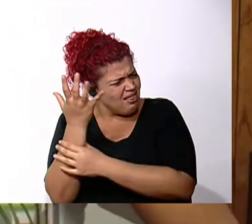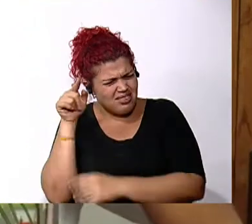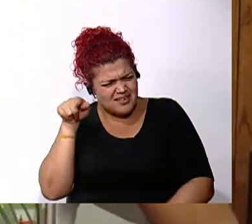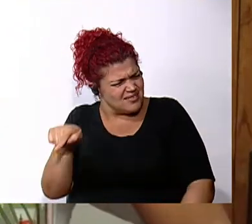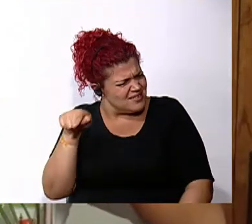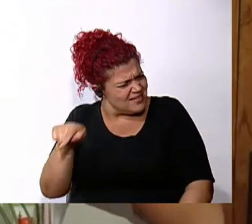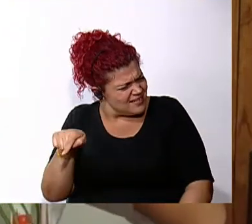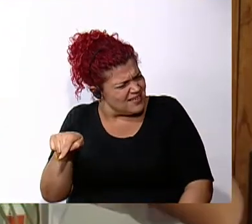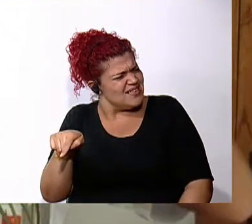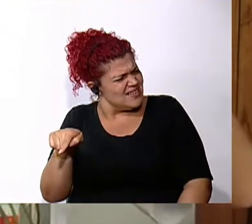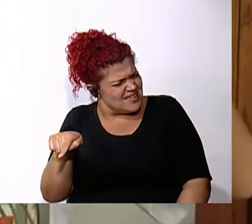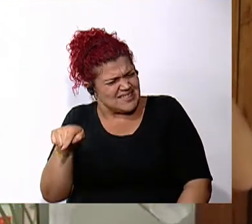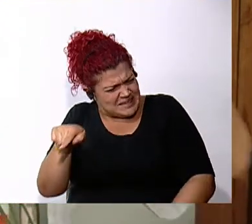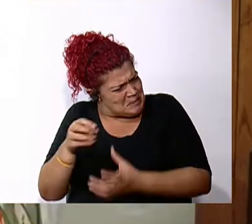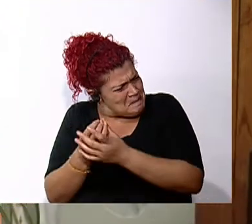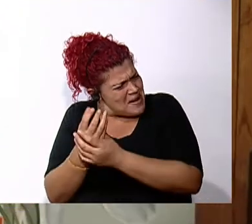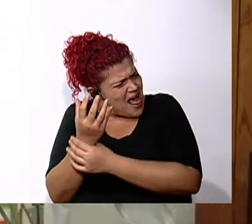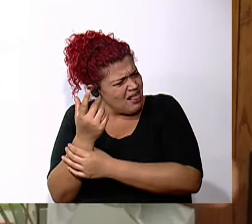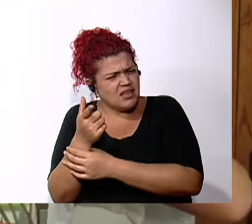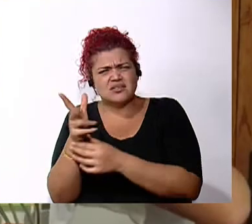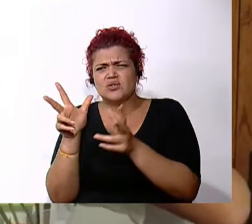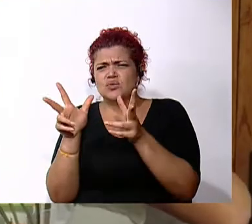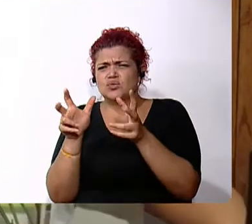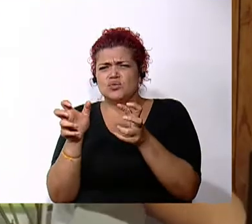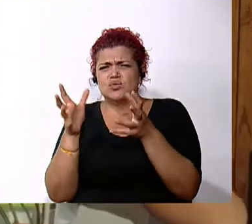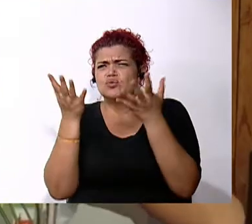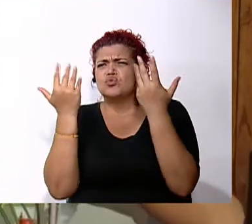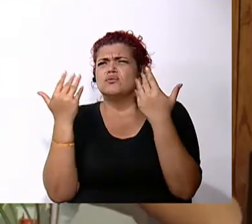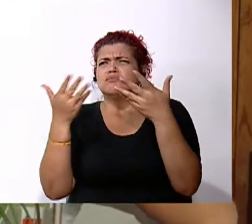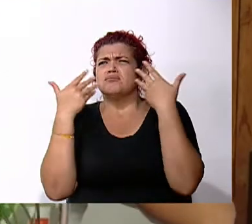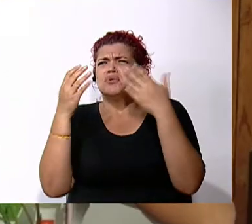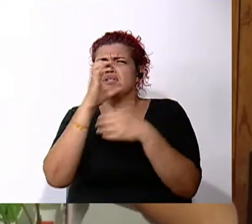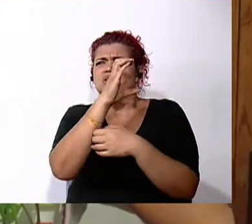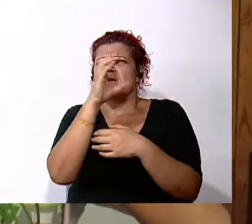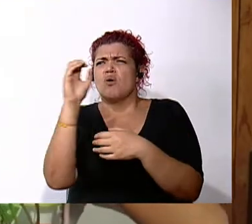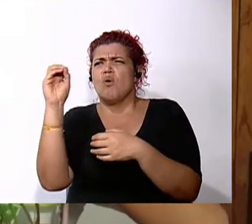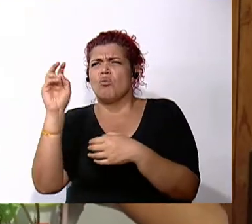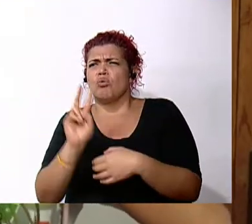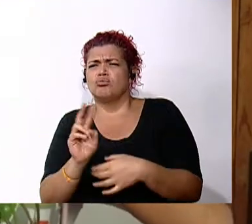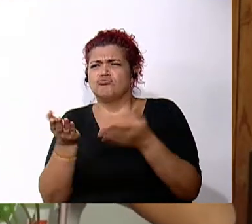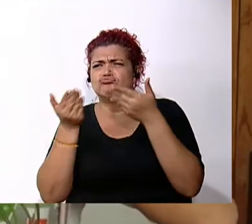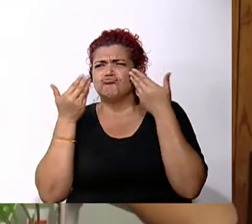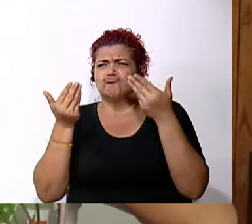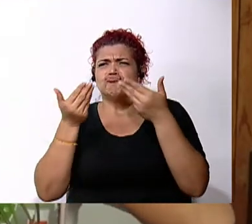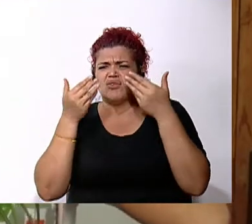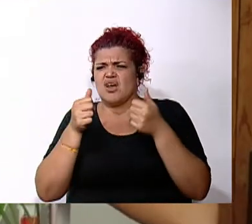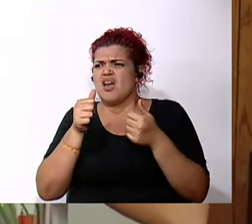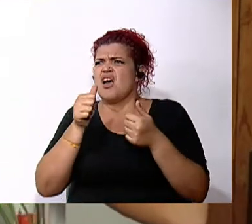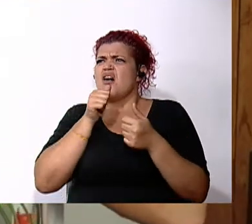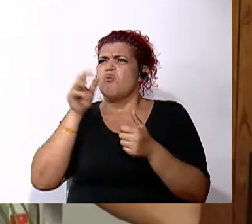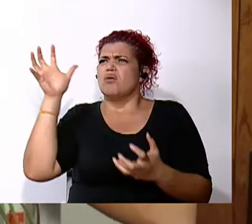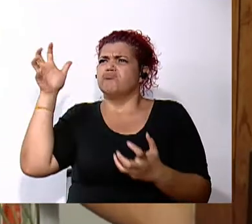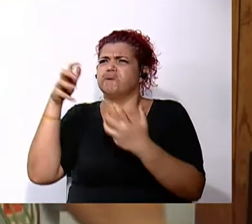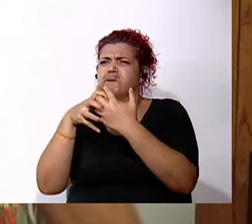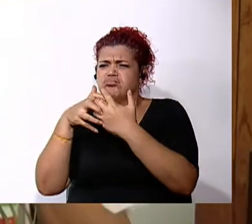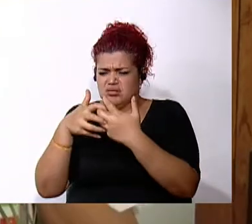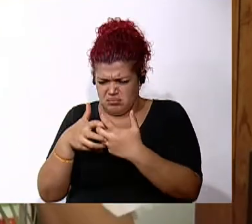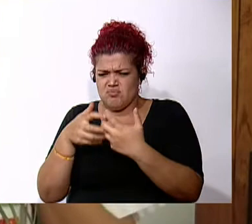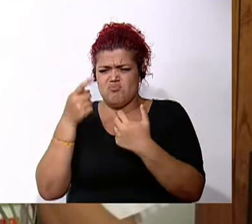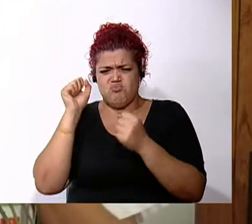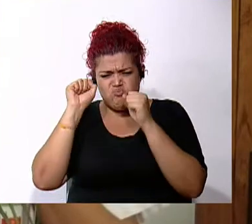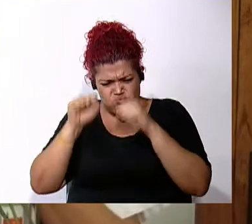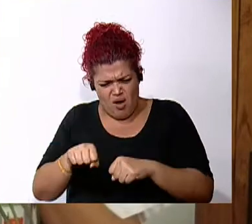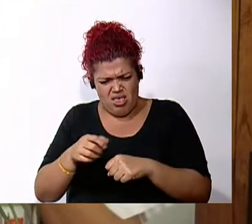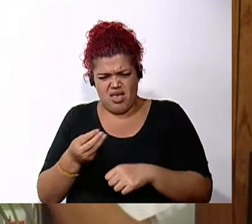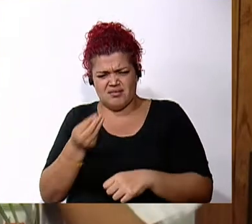planta, que las plantas toman ese gas atmosférico y con el agua son capaces de hacer sus